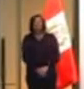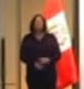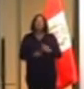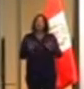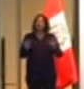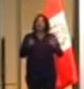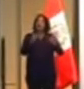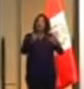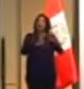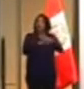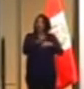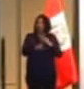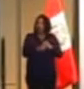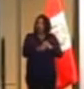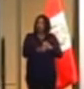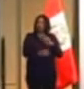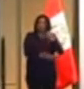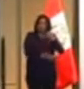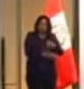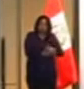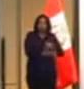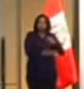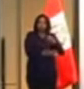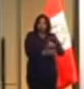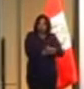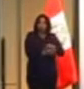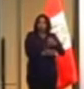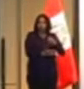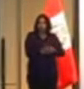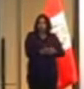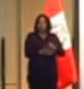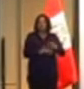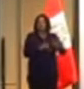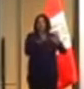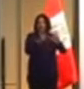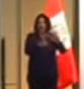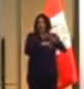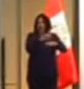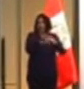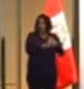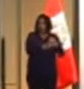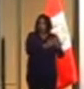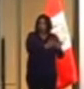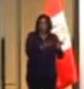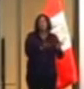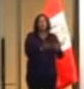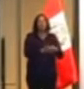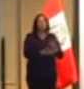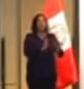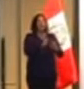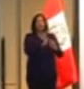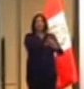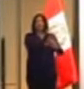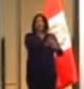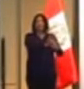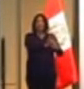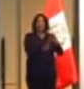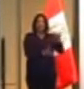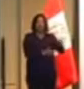Pero 6 años de mucha tenacidad, 6 años desde que el presentante de la iniciativa